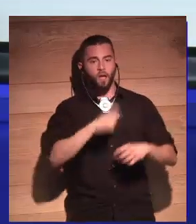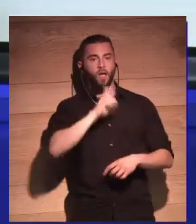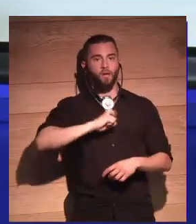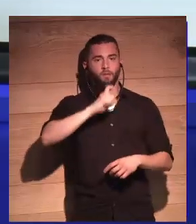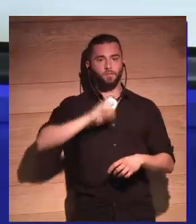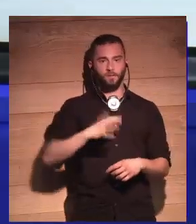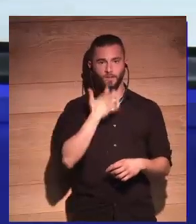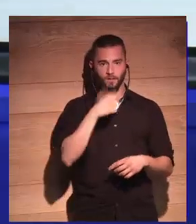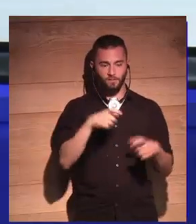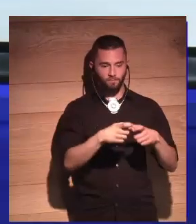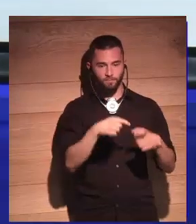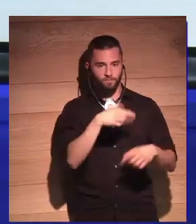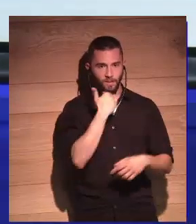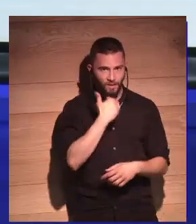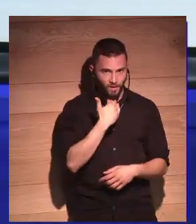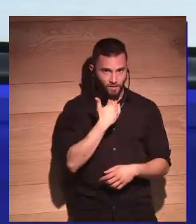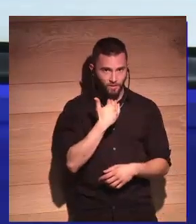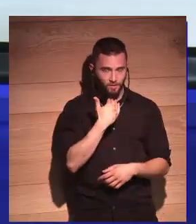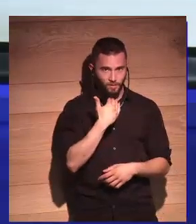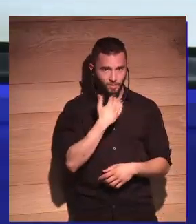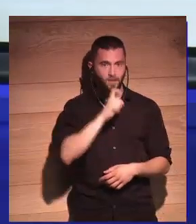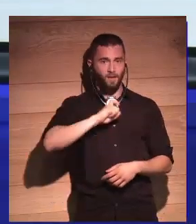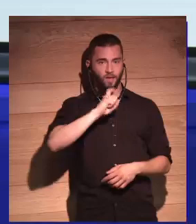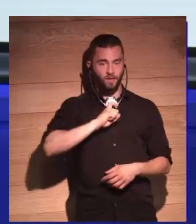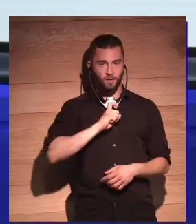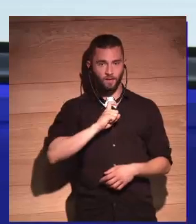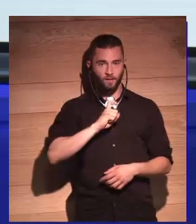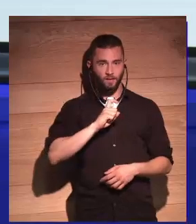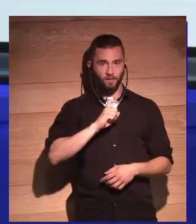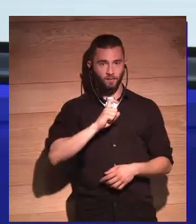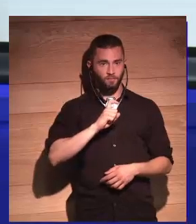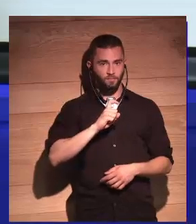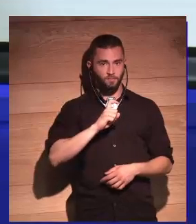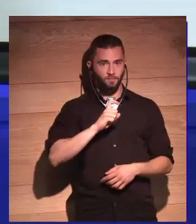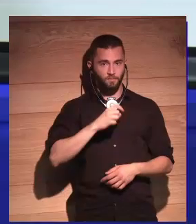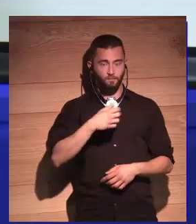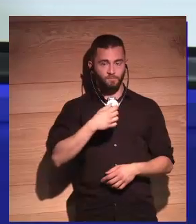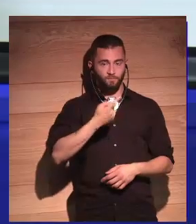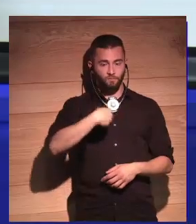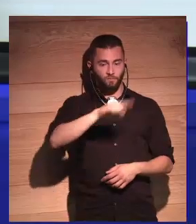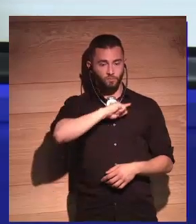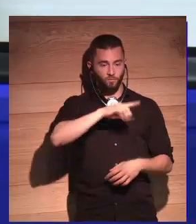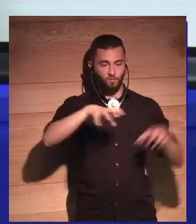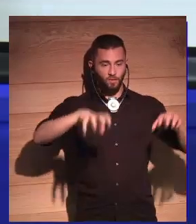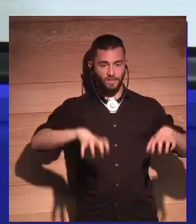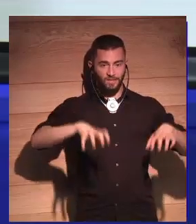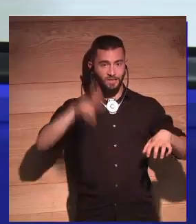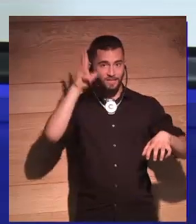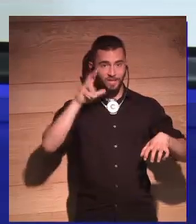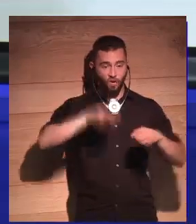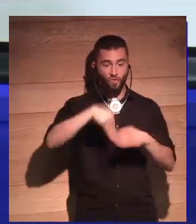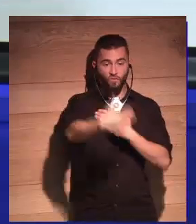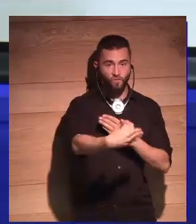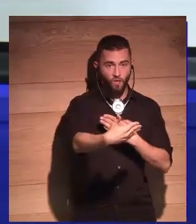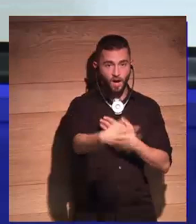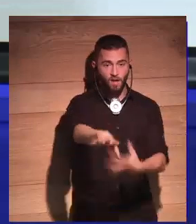lector. Es decir, esto, bueno, pues lo podemos obtener totalmente de alguien fuera del salón. Entonces nos estamos centrando